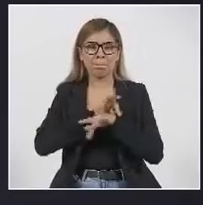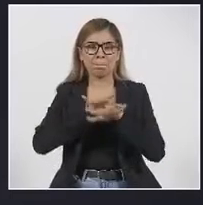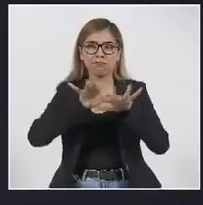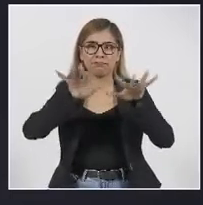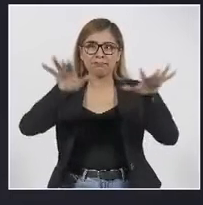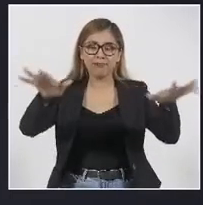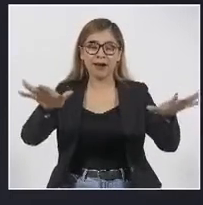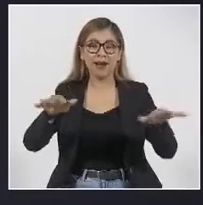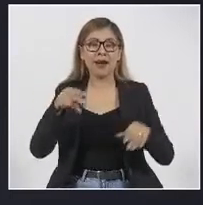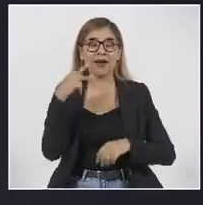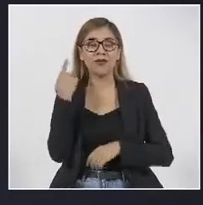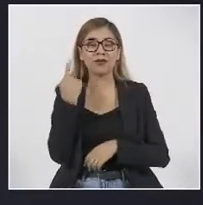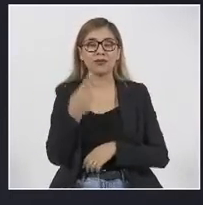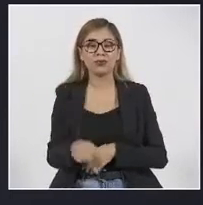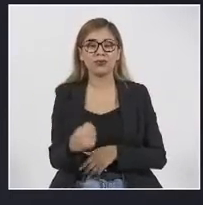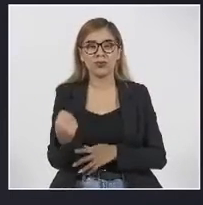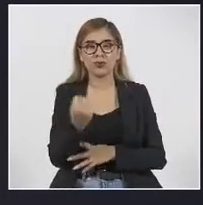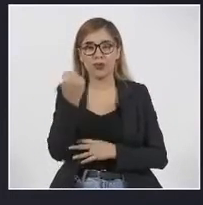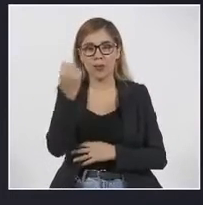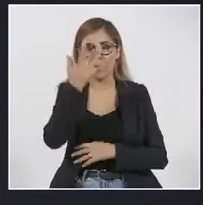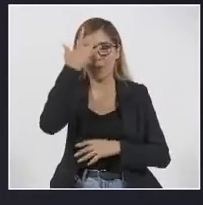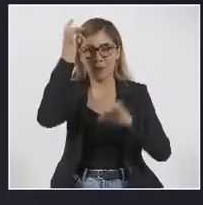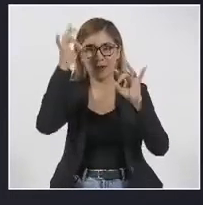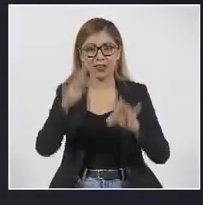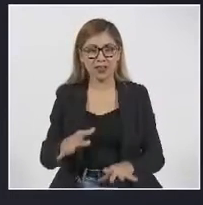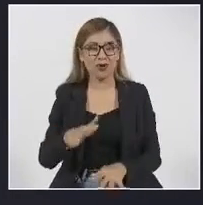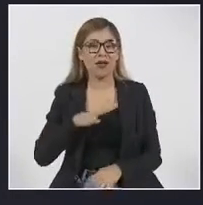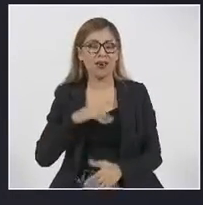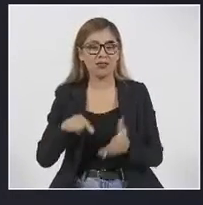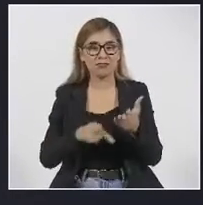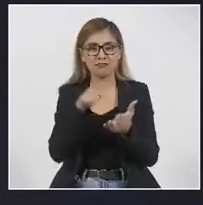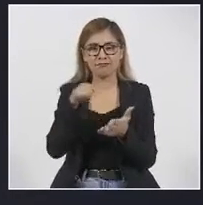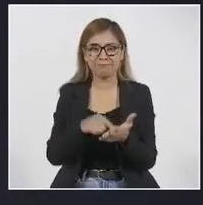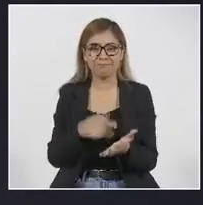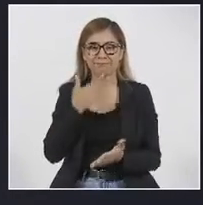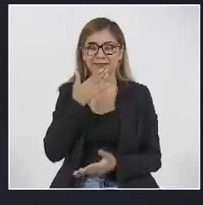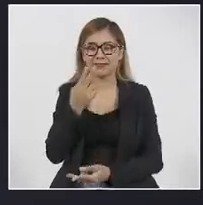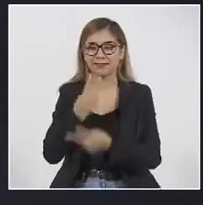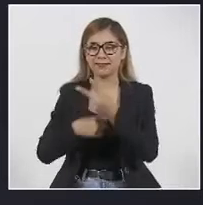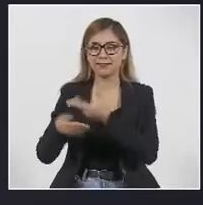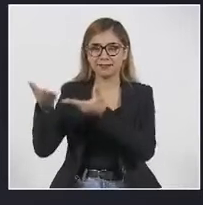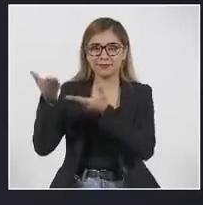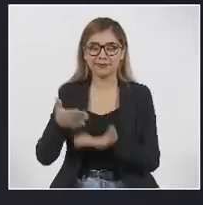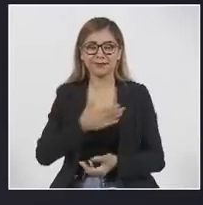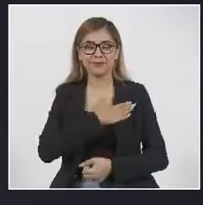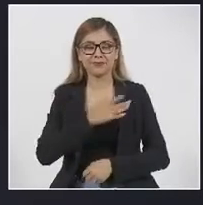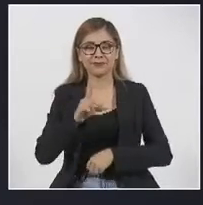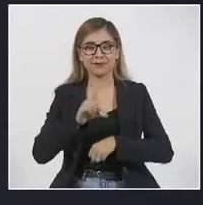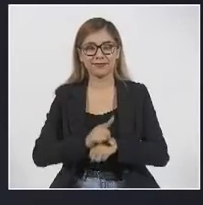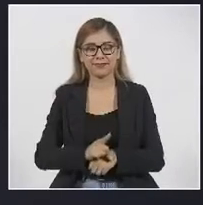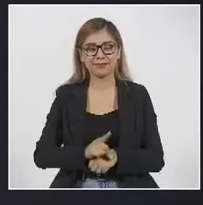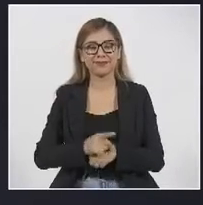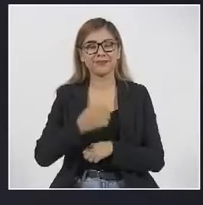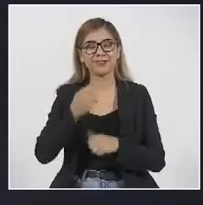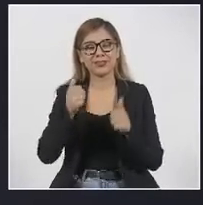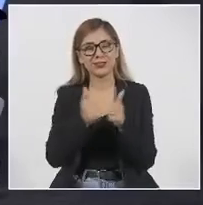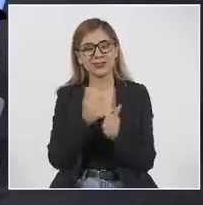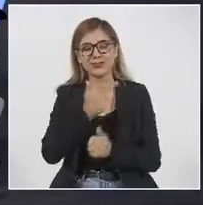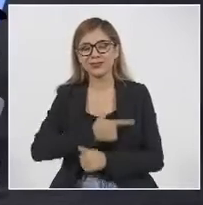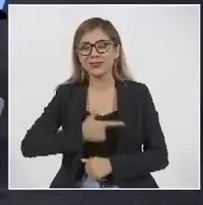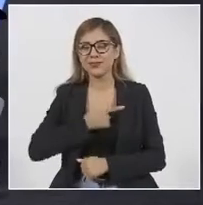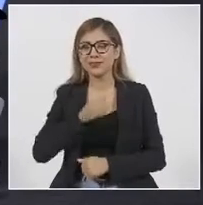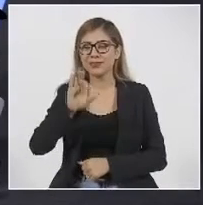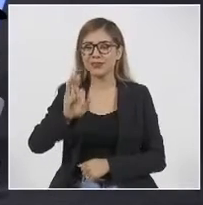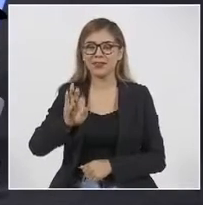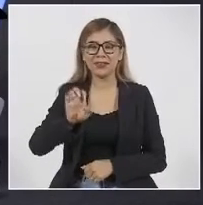Libre es en las instalaciones del Trompo Mágico. Y para platicar más sobre esto, recibimos aquí en el estudio de Buenos Días Jalisco, con mucho gusto, a Fernando Ortega,